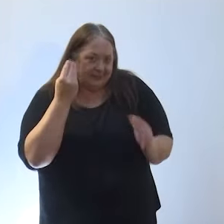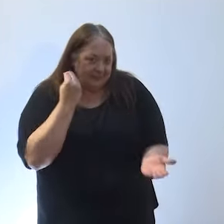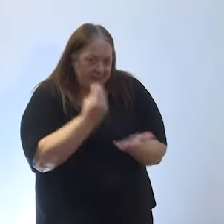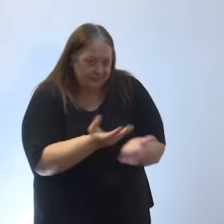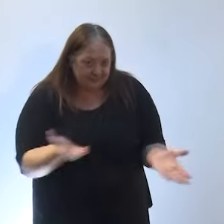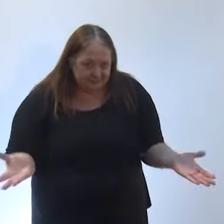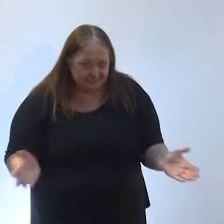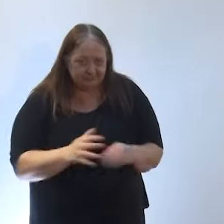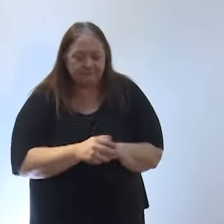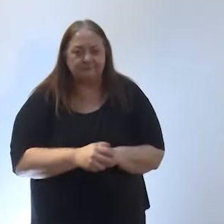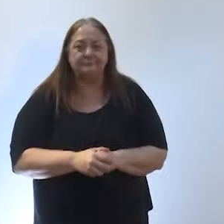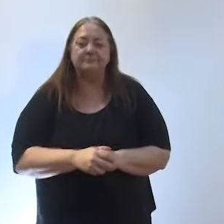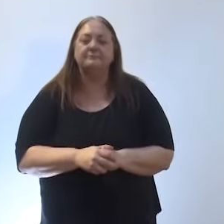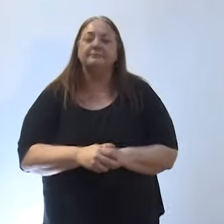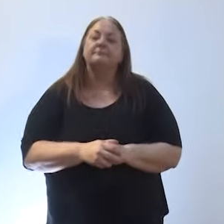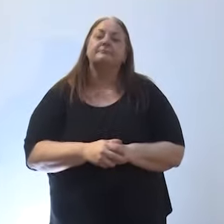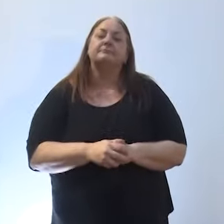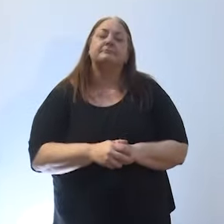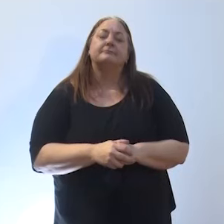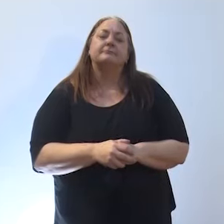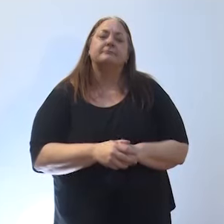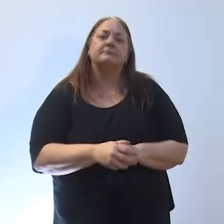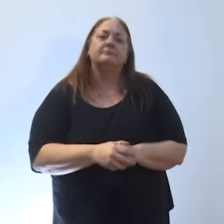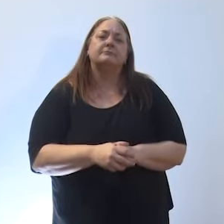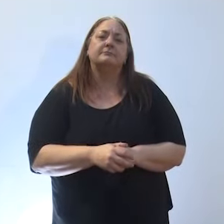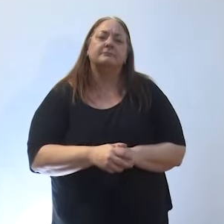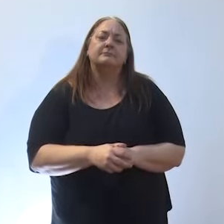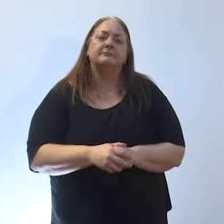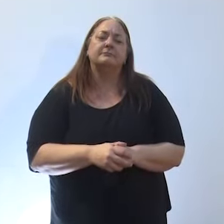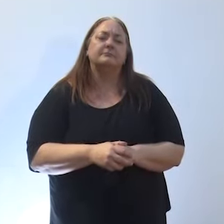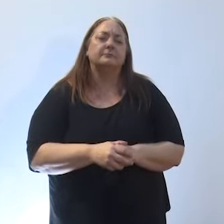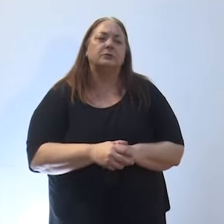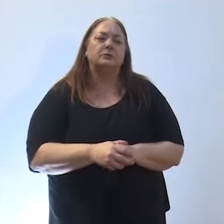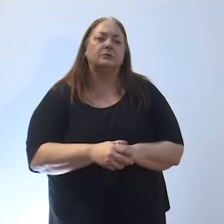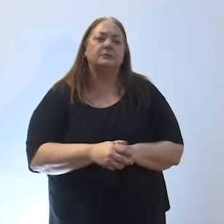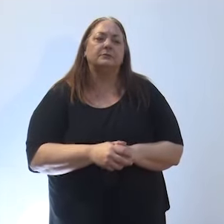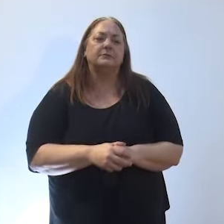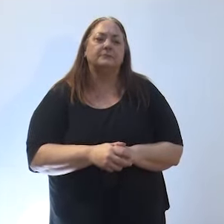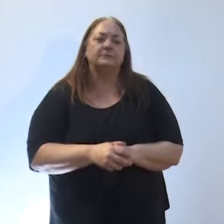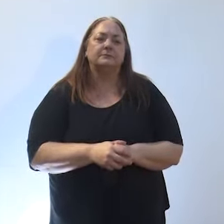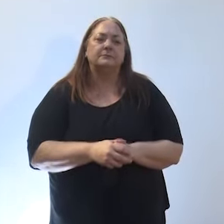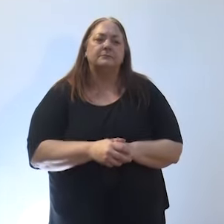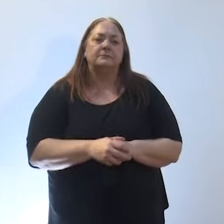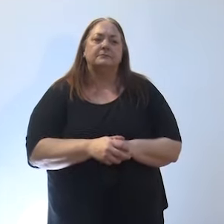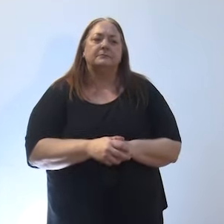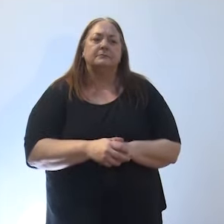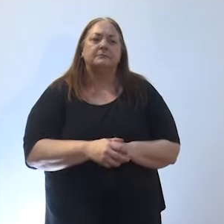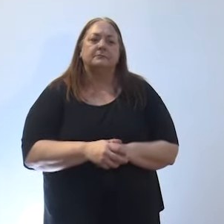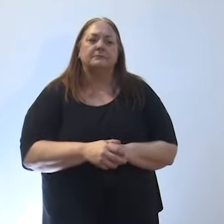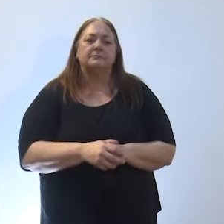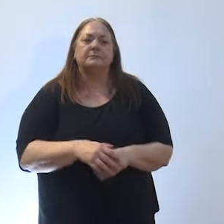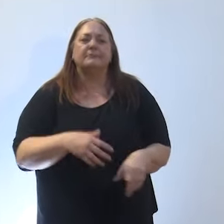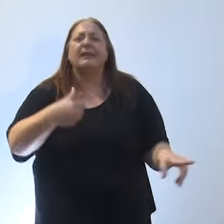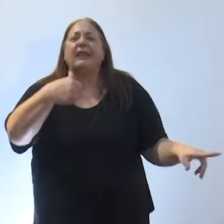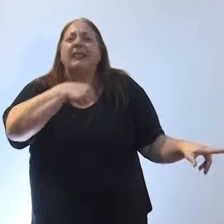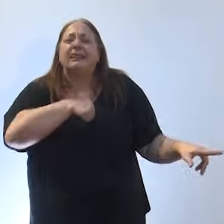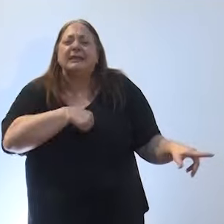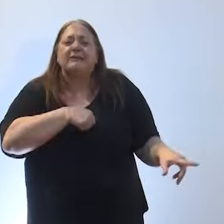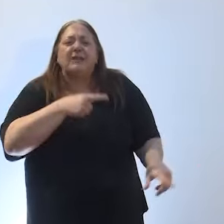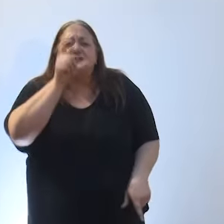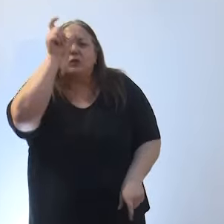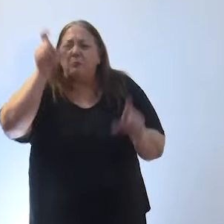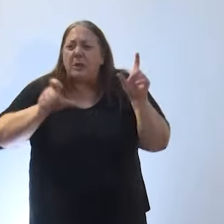Hay un problema de atribución e identificación en general en la gente en todos no